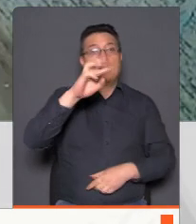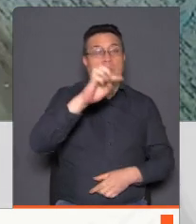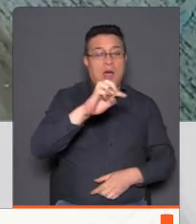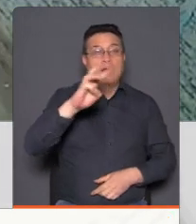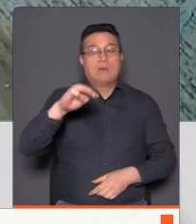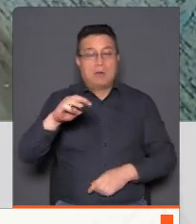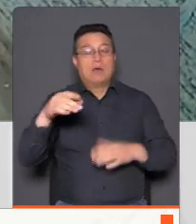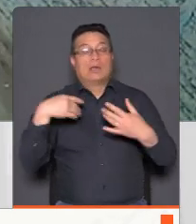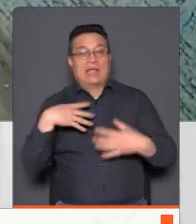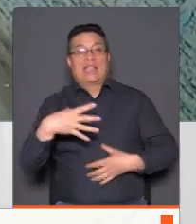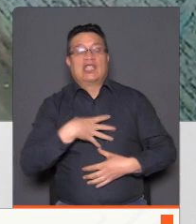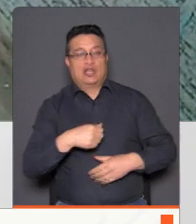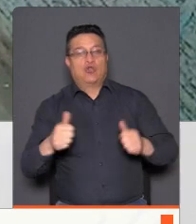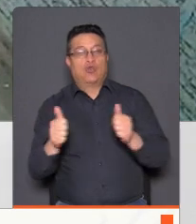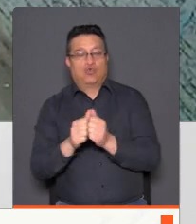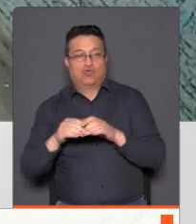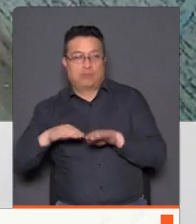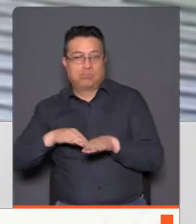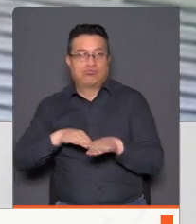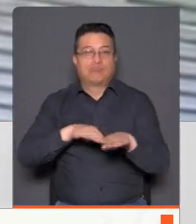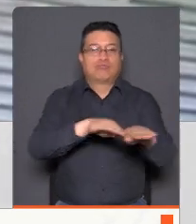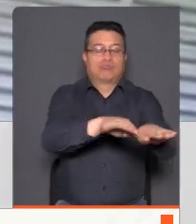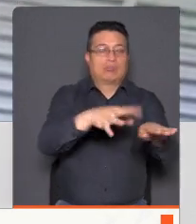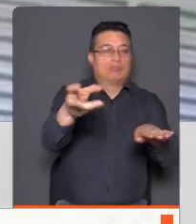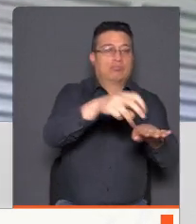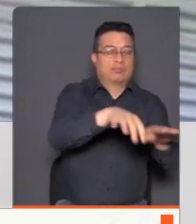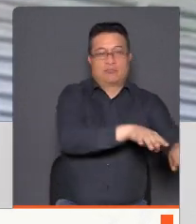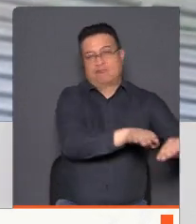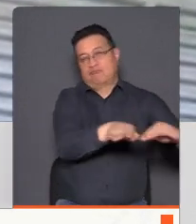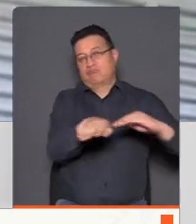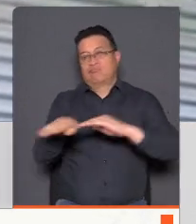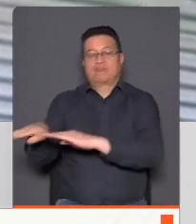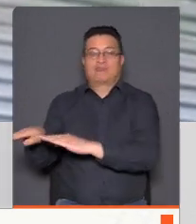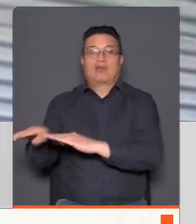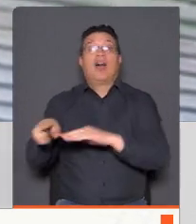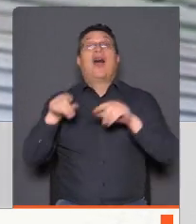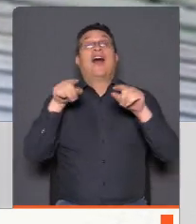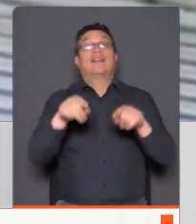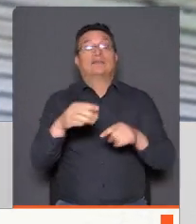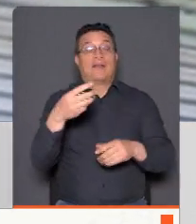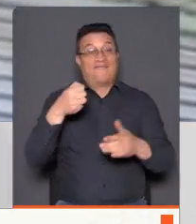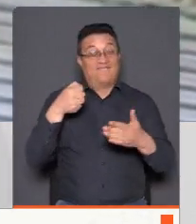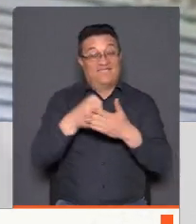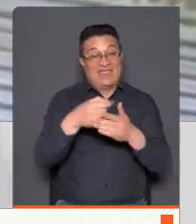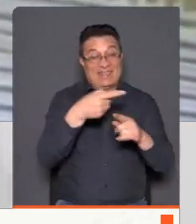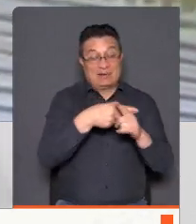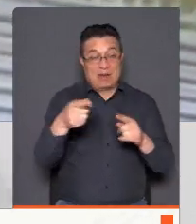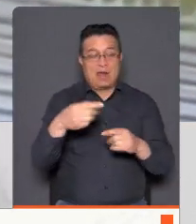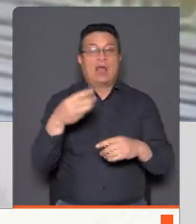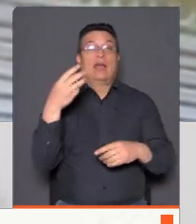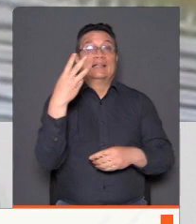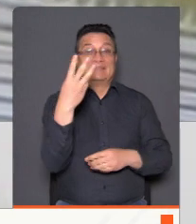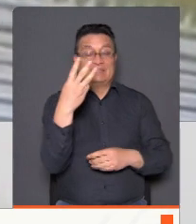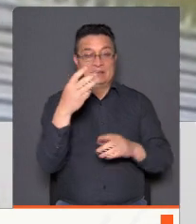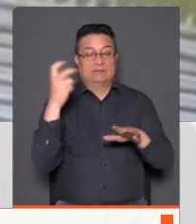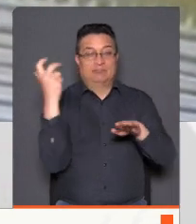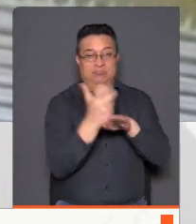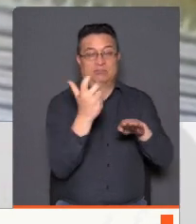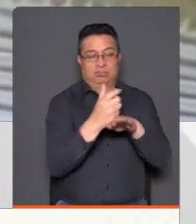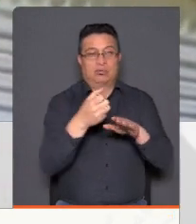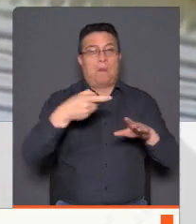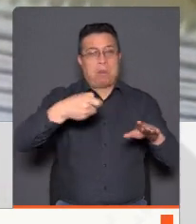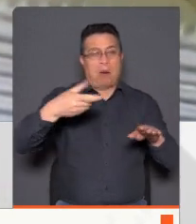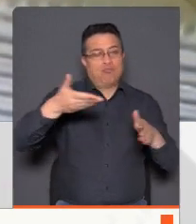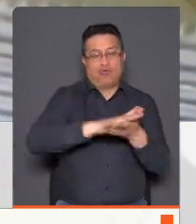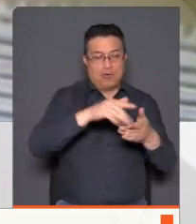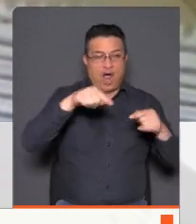para ir a buscar a sus niños de noche. Sí. Y el fin de semana hubo 3 encerronas muy violentas con asesinato. ¿Estos hechos son más violentos?